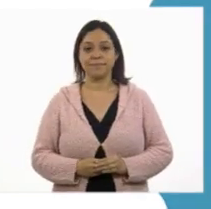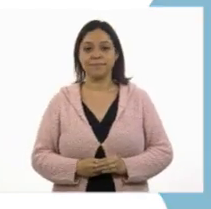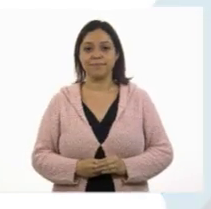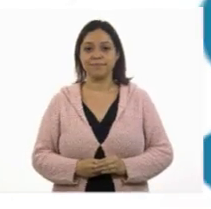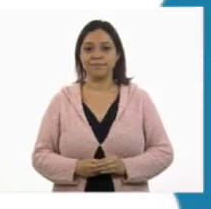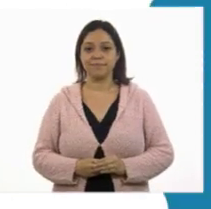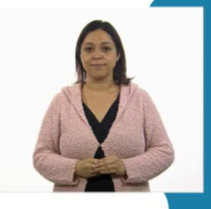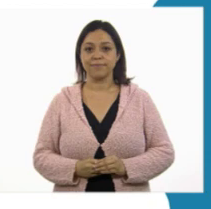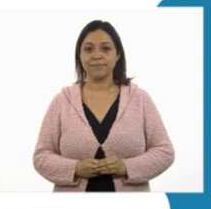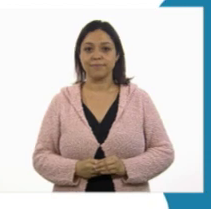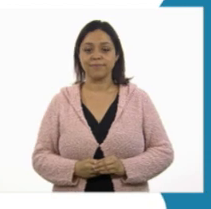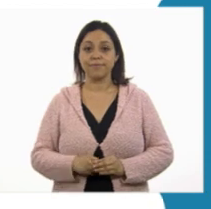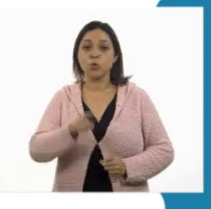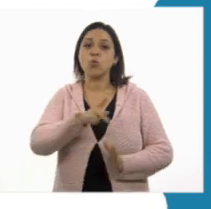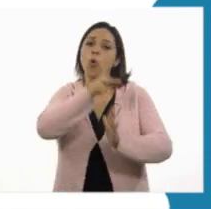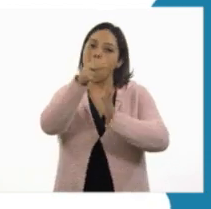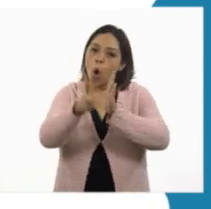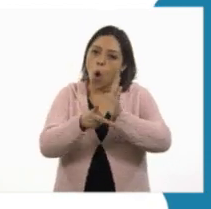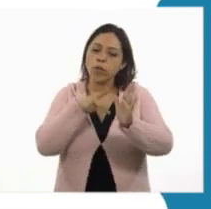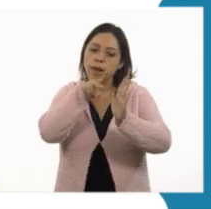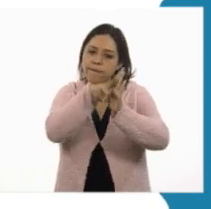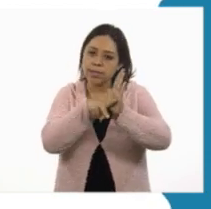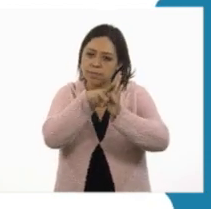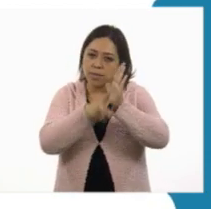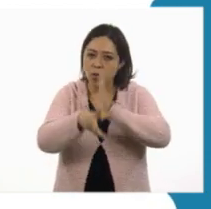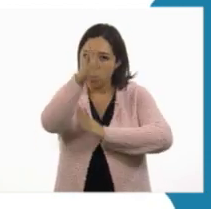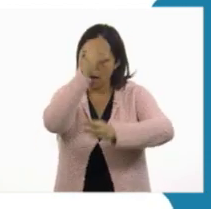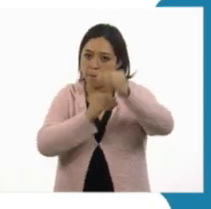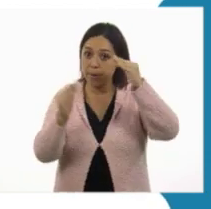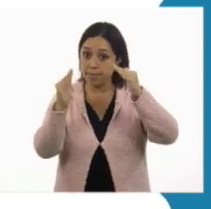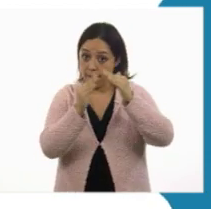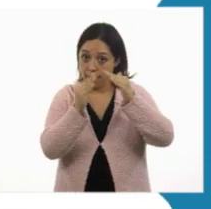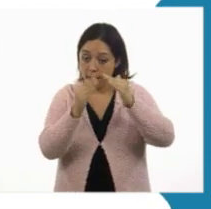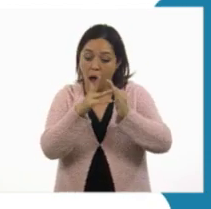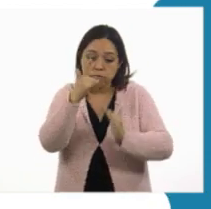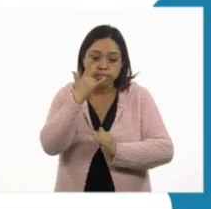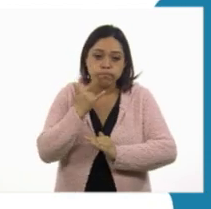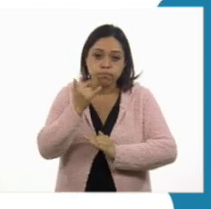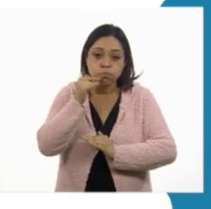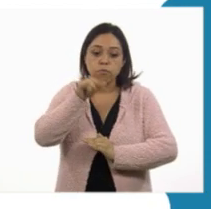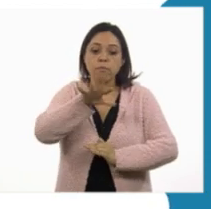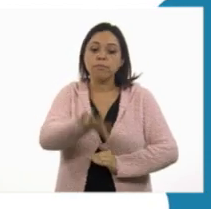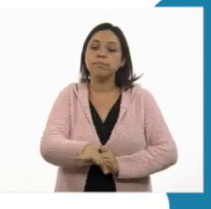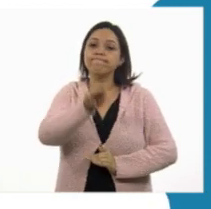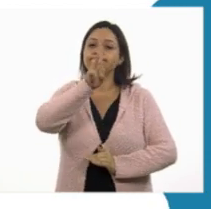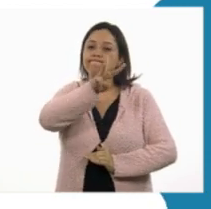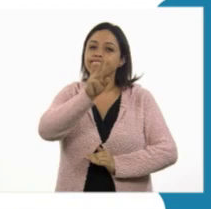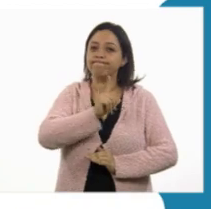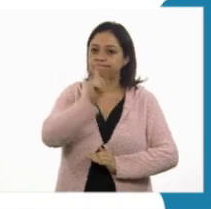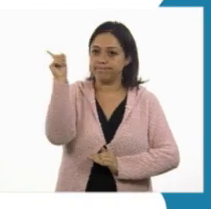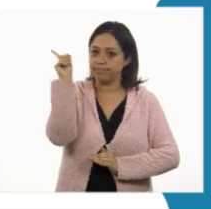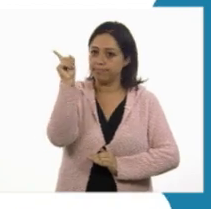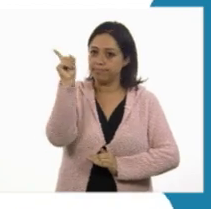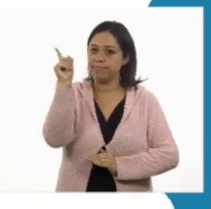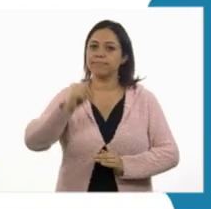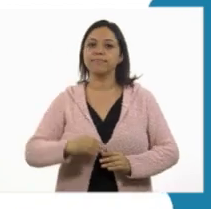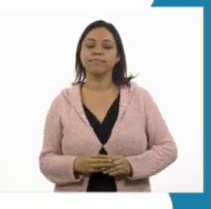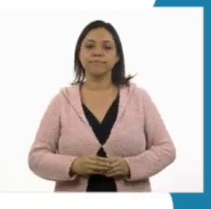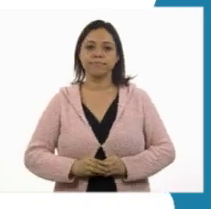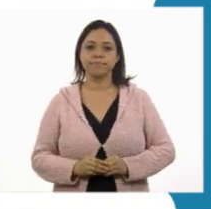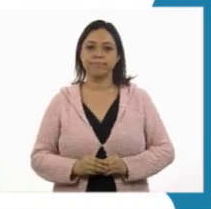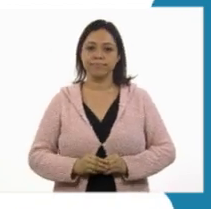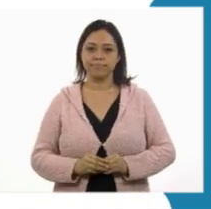conalitec.cep.gov.mx. Si quieres volver a ver los programas de Aprende en Casa, puedes encontrarlos en la siguiente liga: